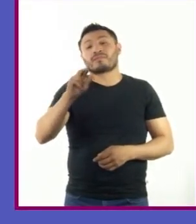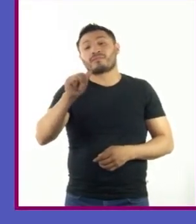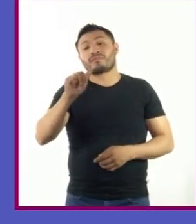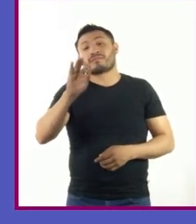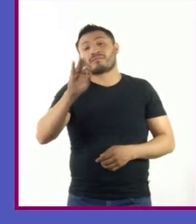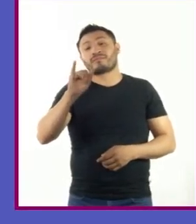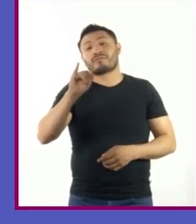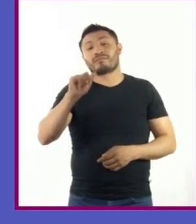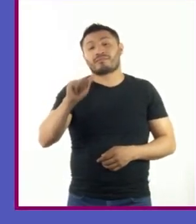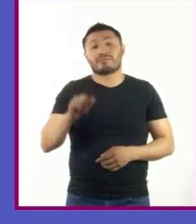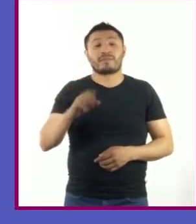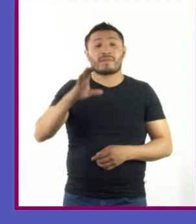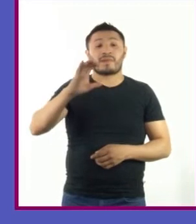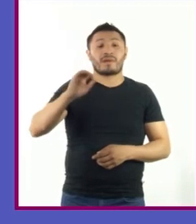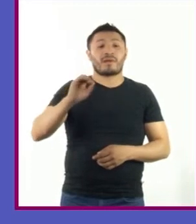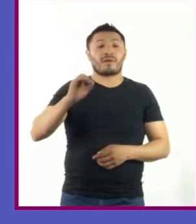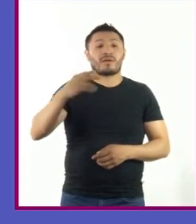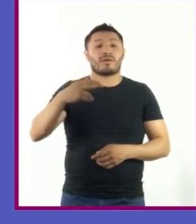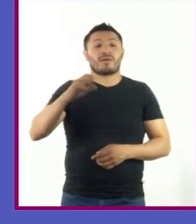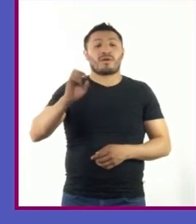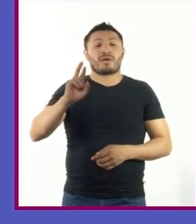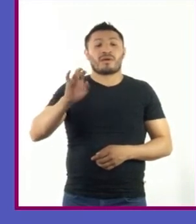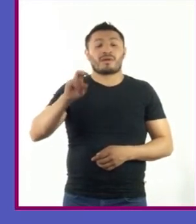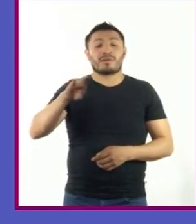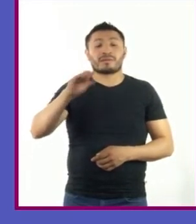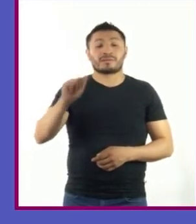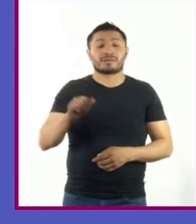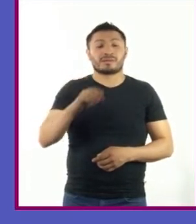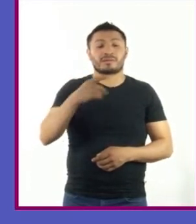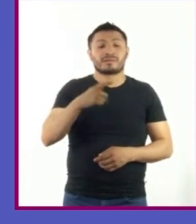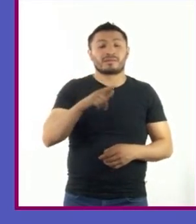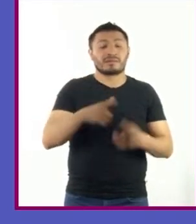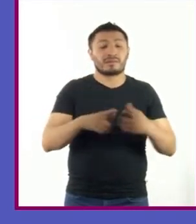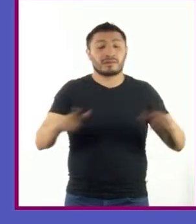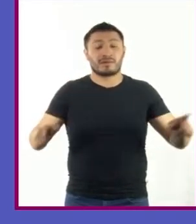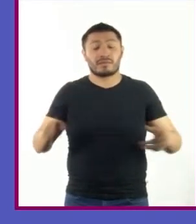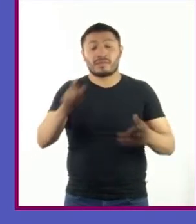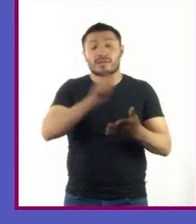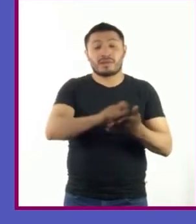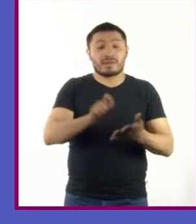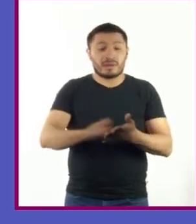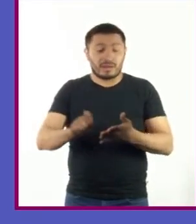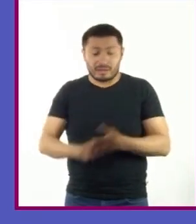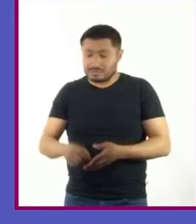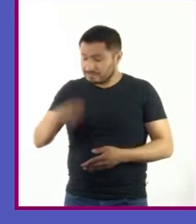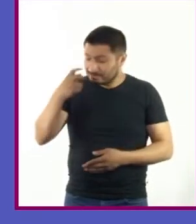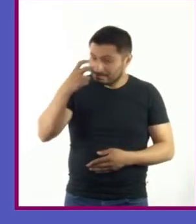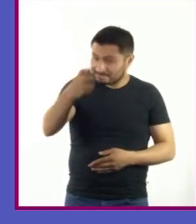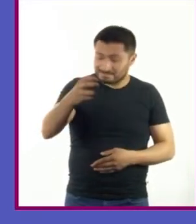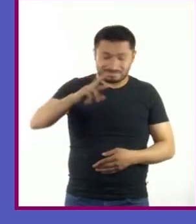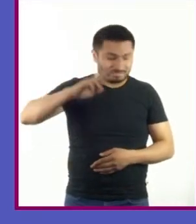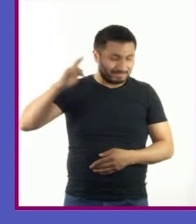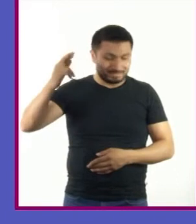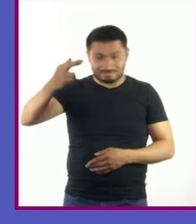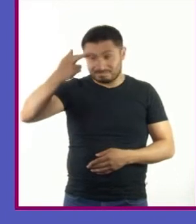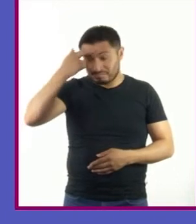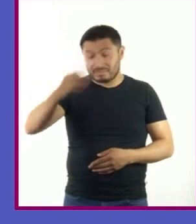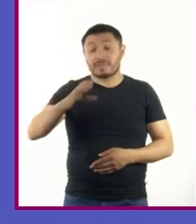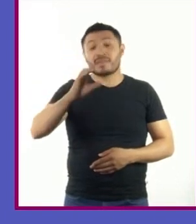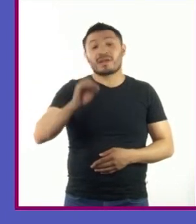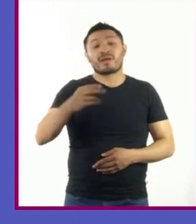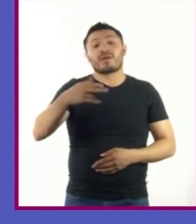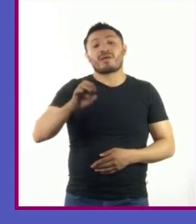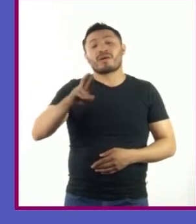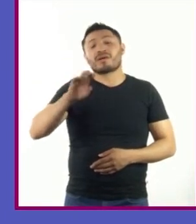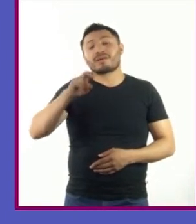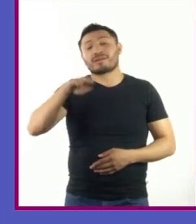la coherencia, la gramática y la redacción. Exacto, recordemos que la coherencia se